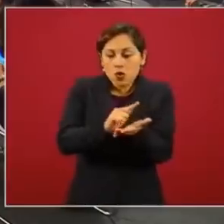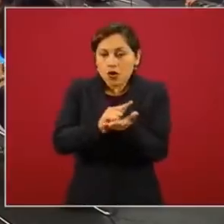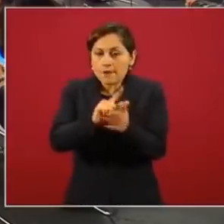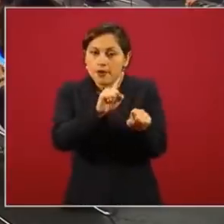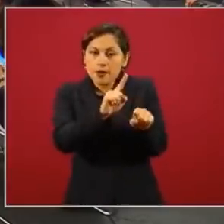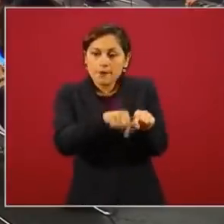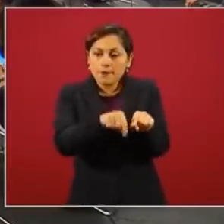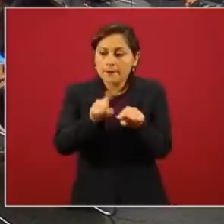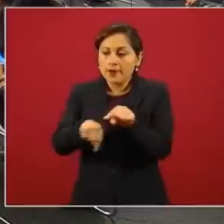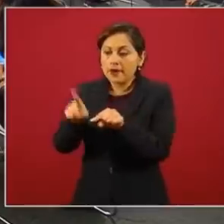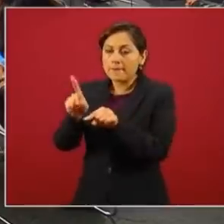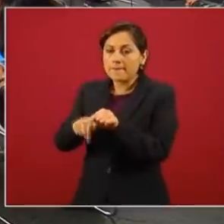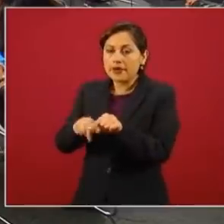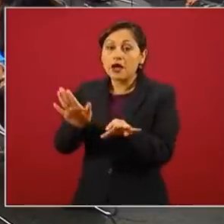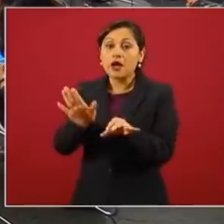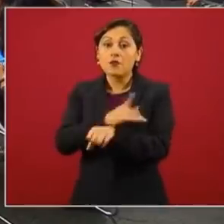genera mucha oposición.